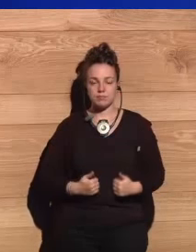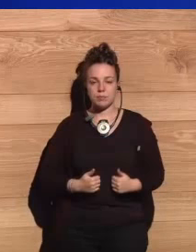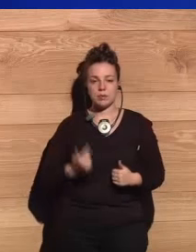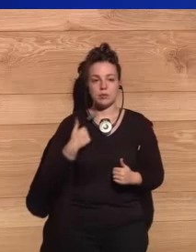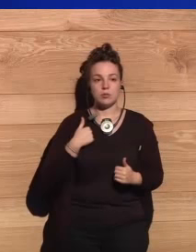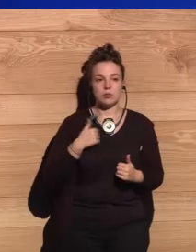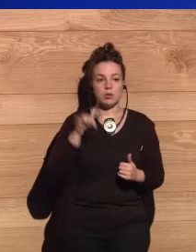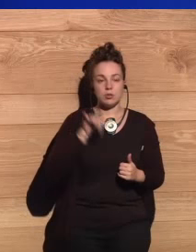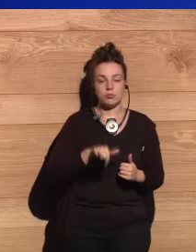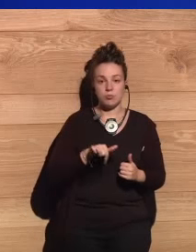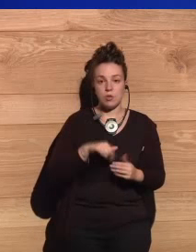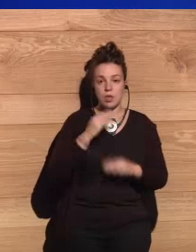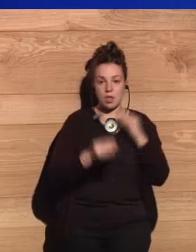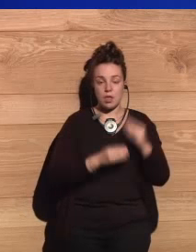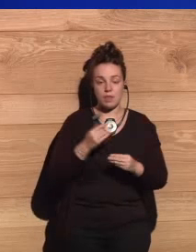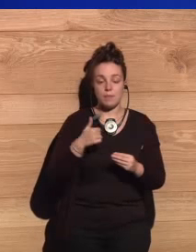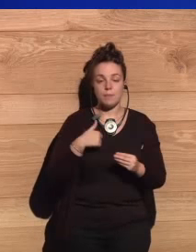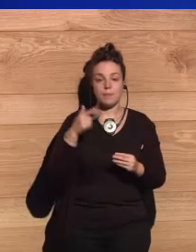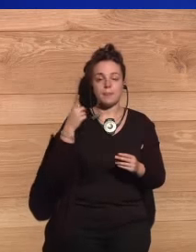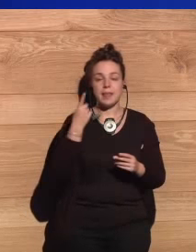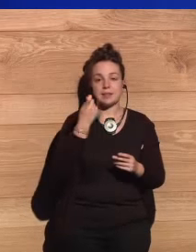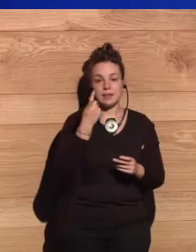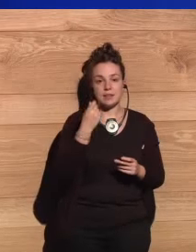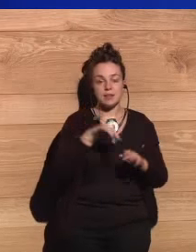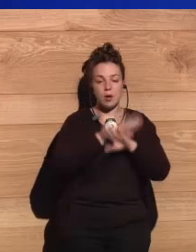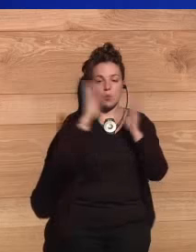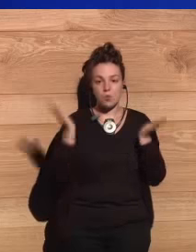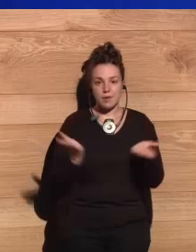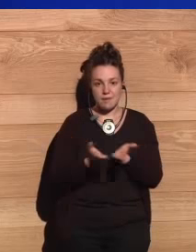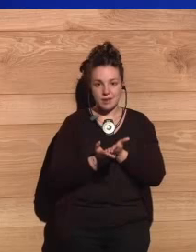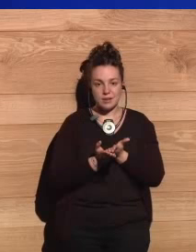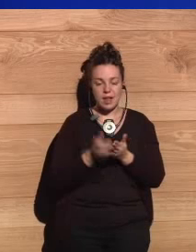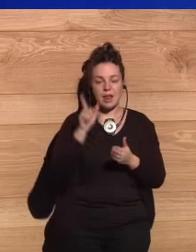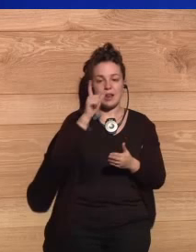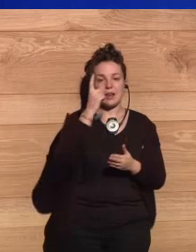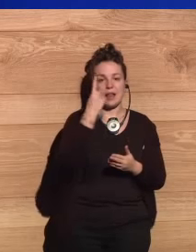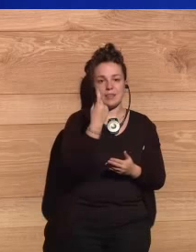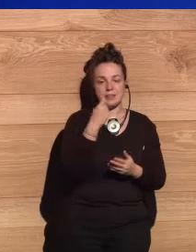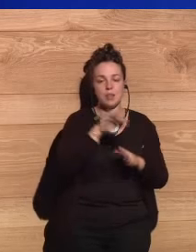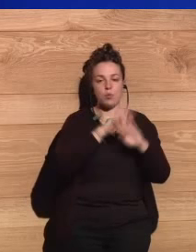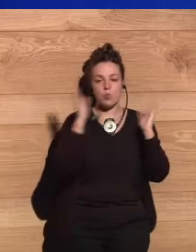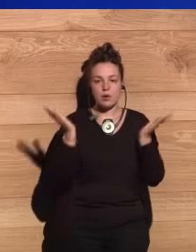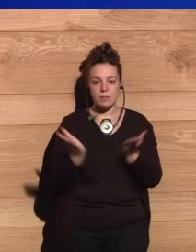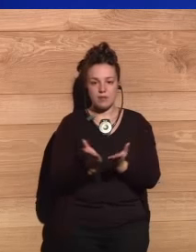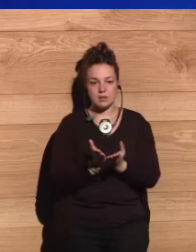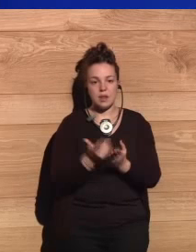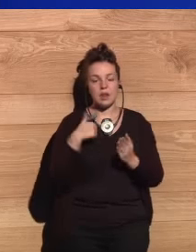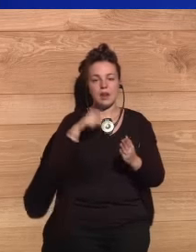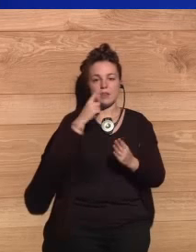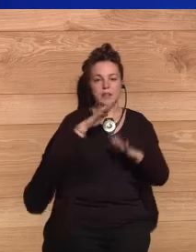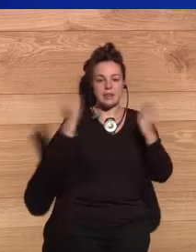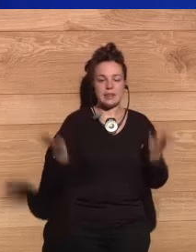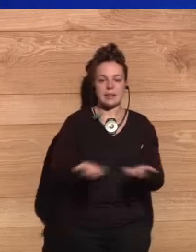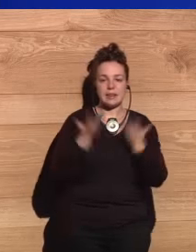Estoy habiendo dicho esto a pesar de esa necesidad universal, a pesar de toda esa necesidad de ligereza.